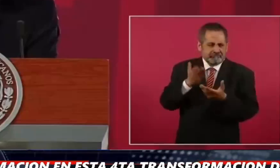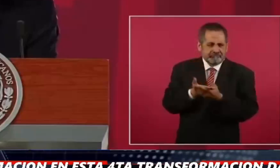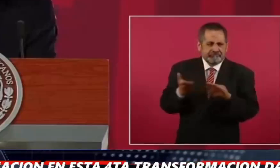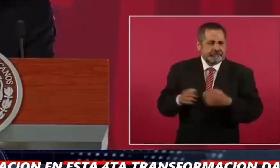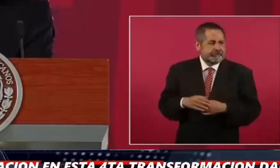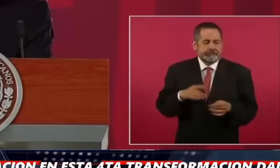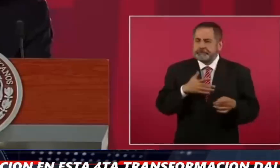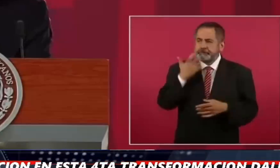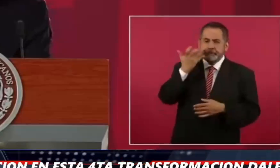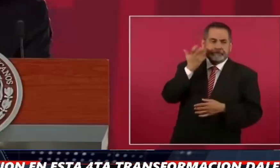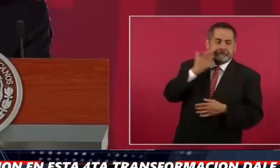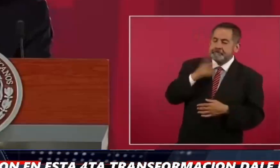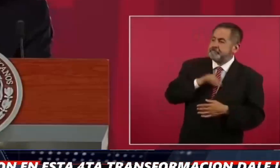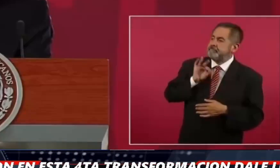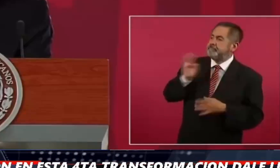temerario.